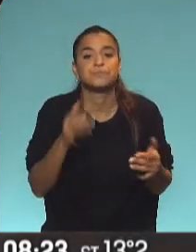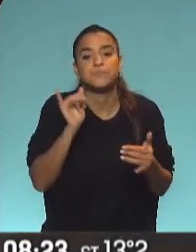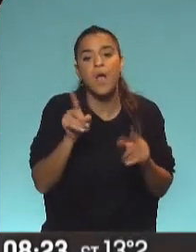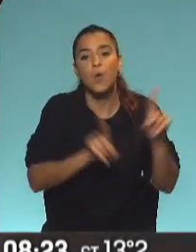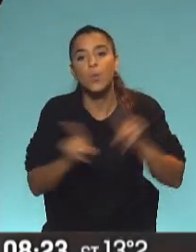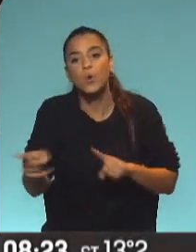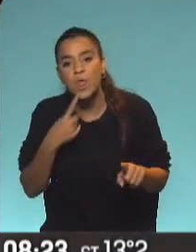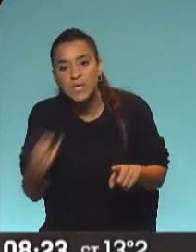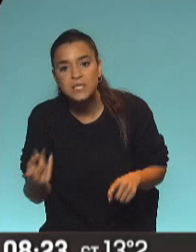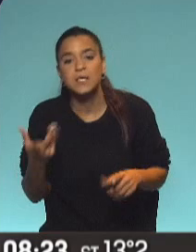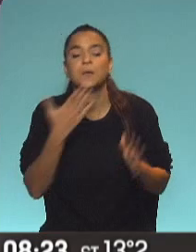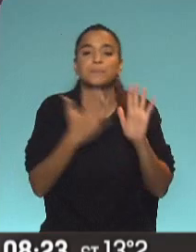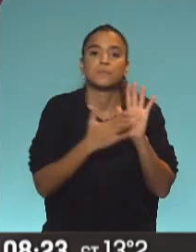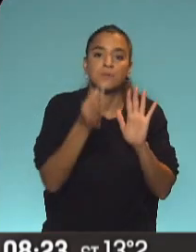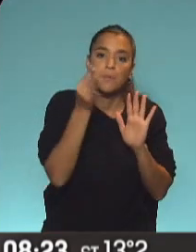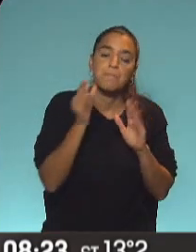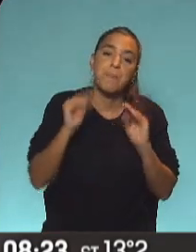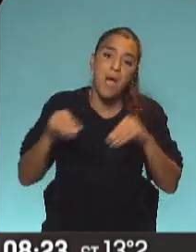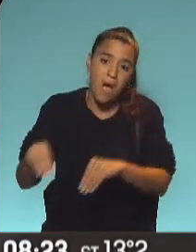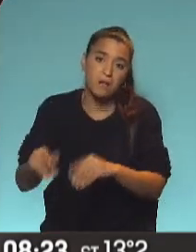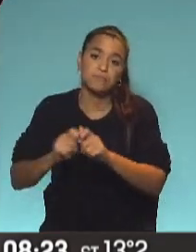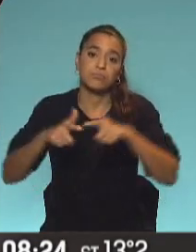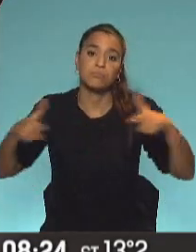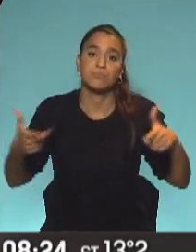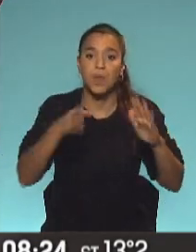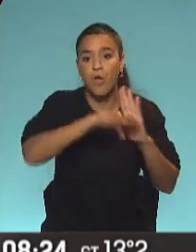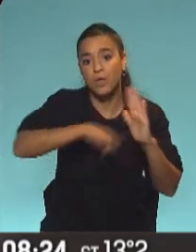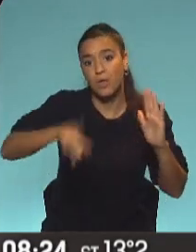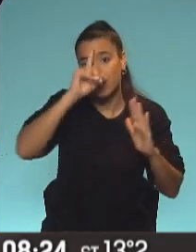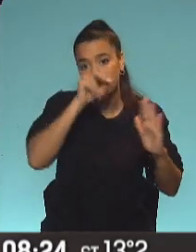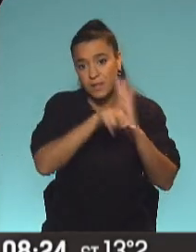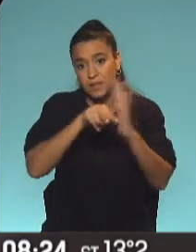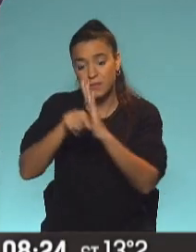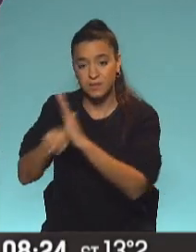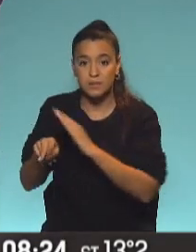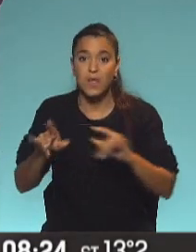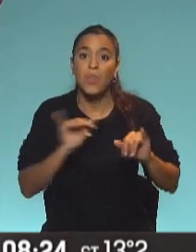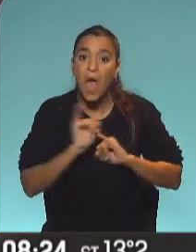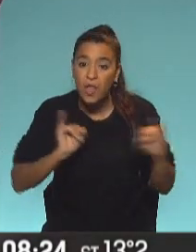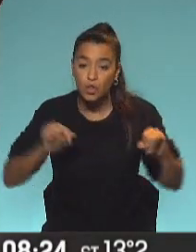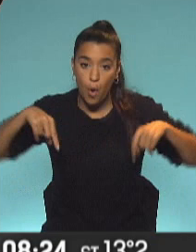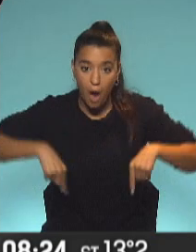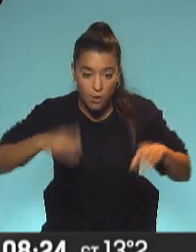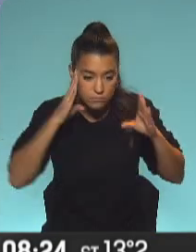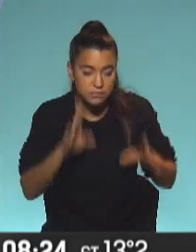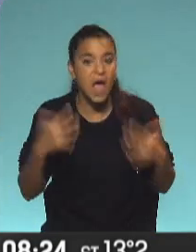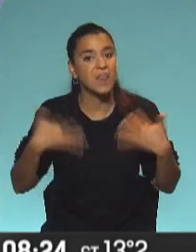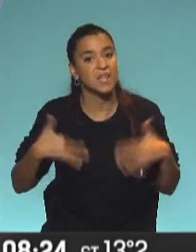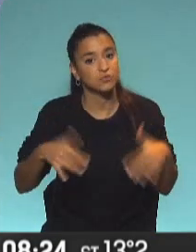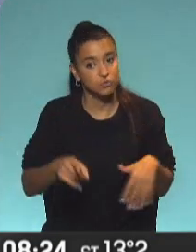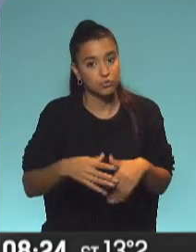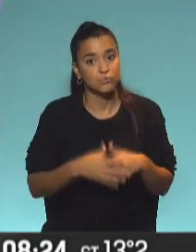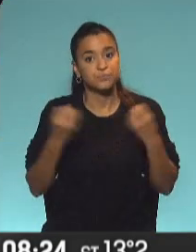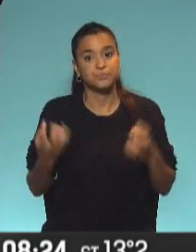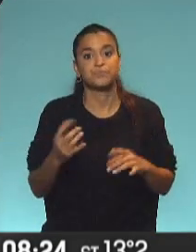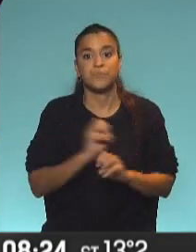quienes dicen que, bueno, se hacen más testeos, aparecen más casos, la ocupación de camas de terapia intensiva es un dato que se está tomando con mucha atención por